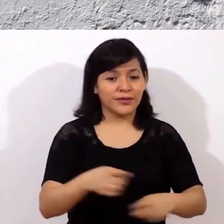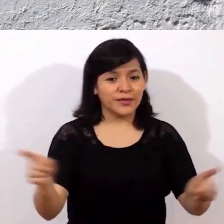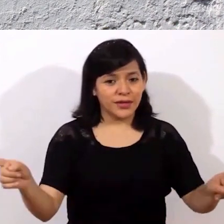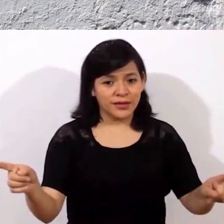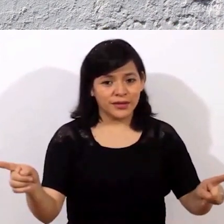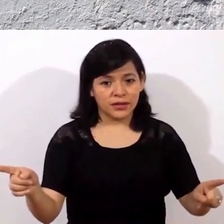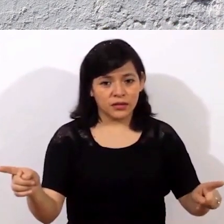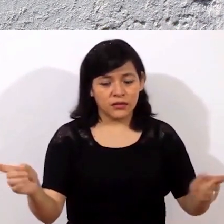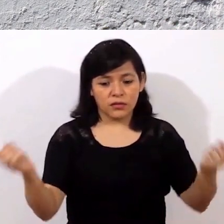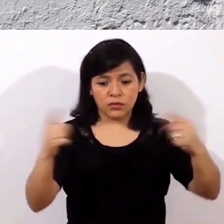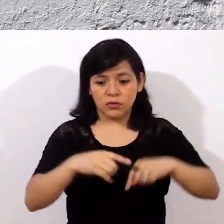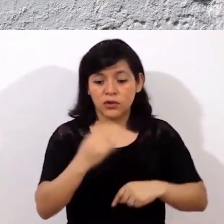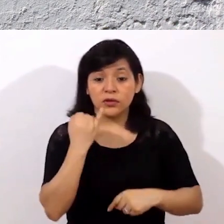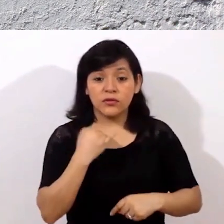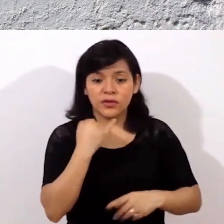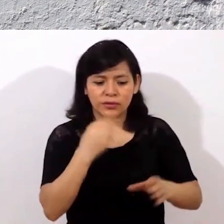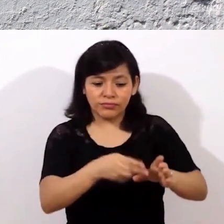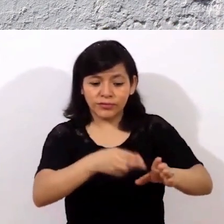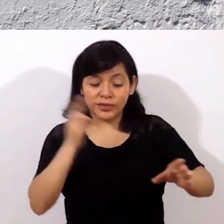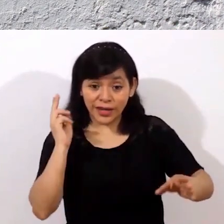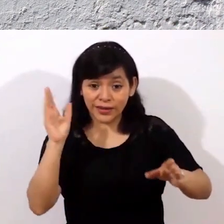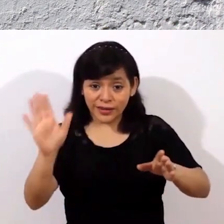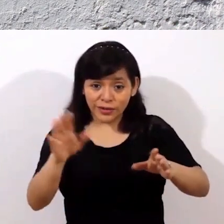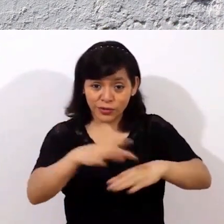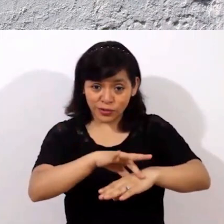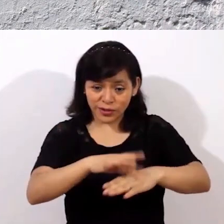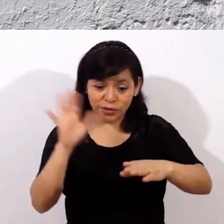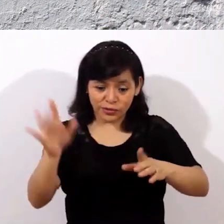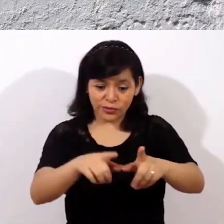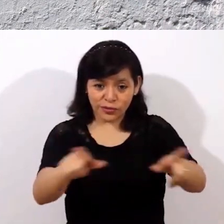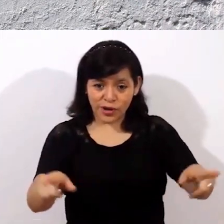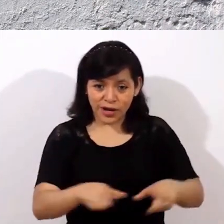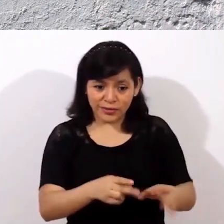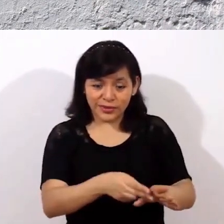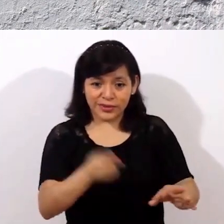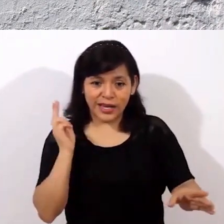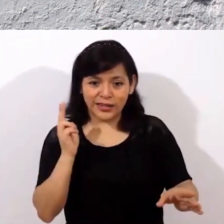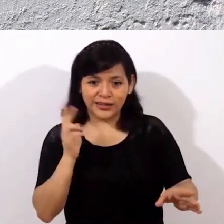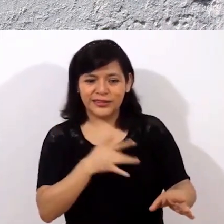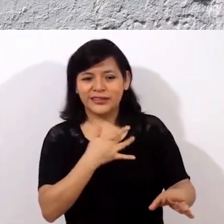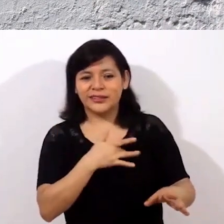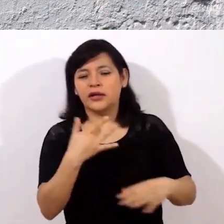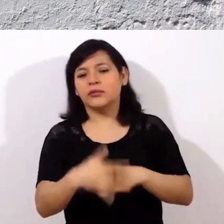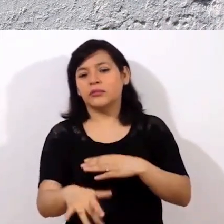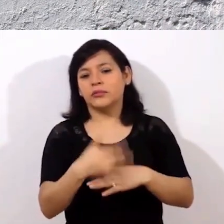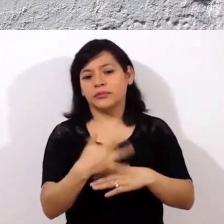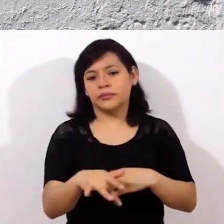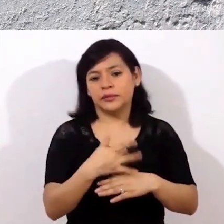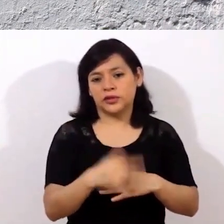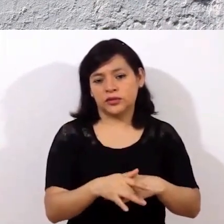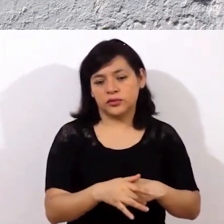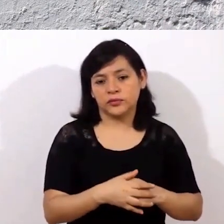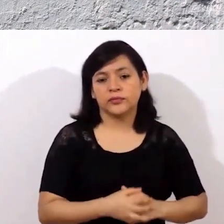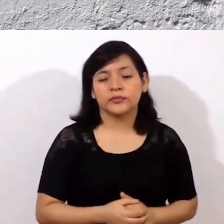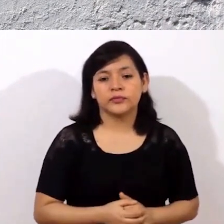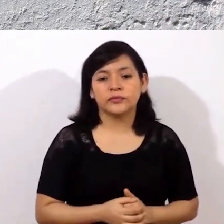también sufriría parte del castigo que viene por culpa de la acción del hombre.